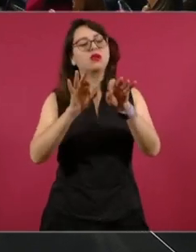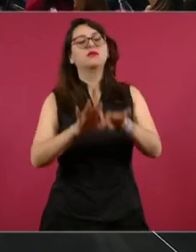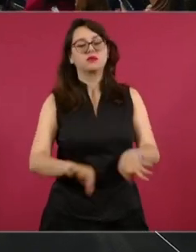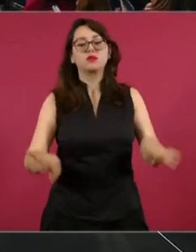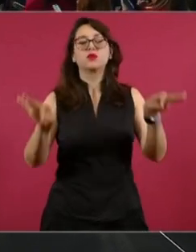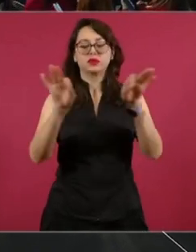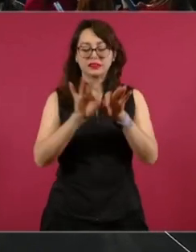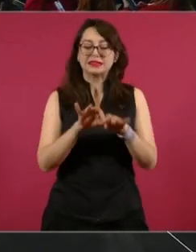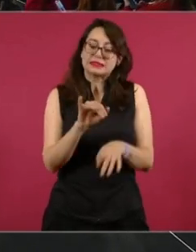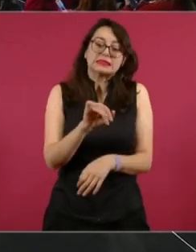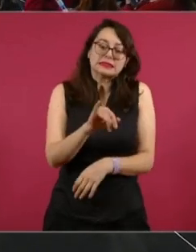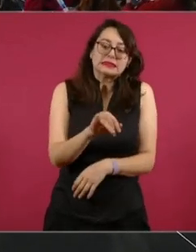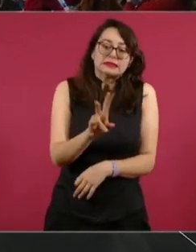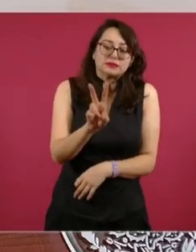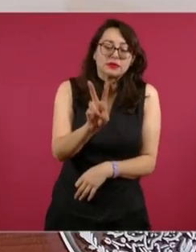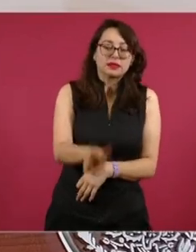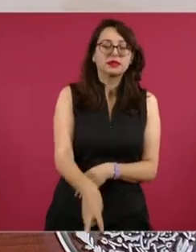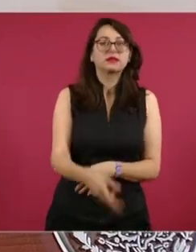si hay